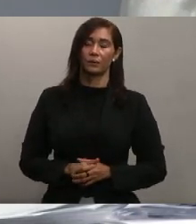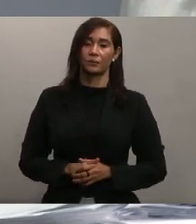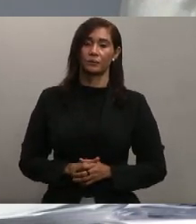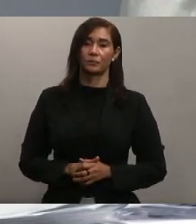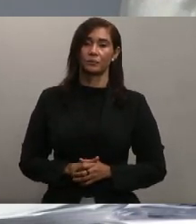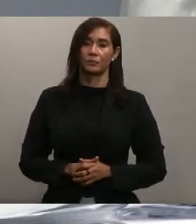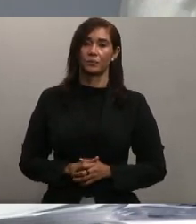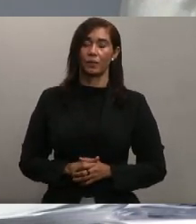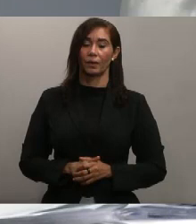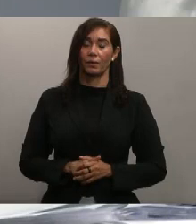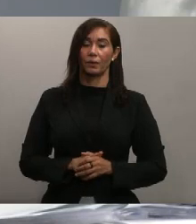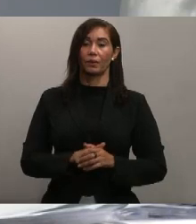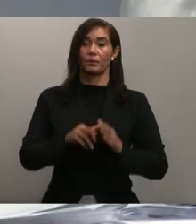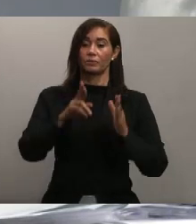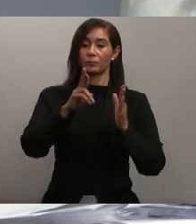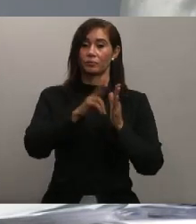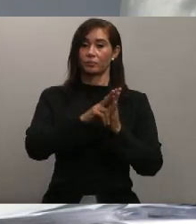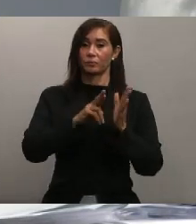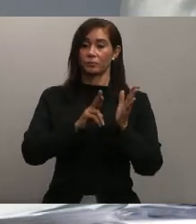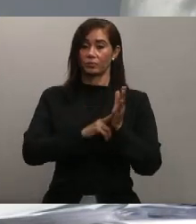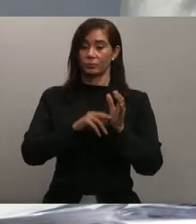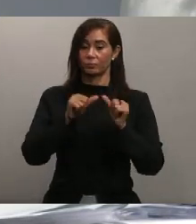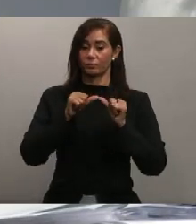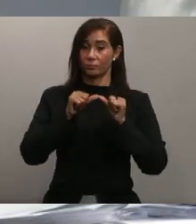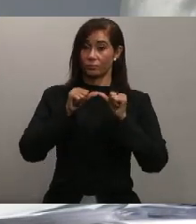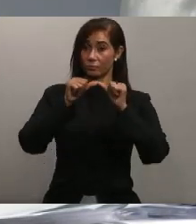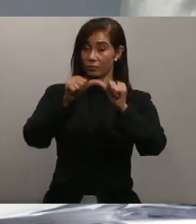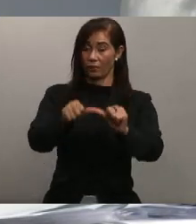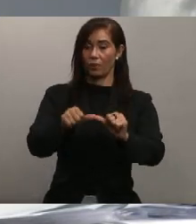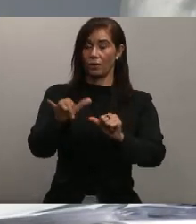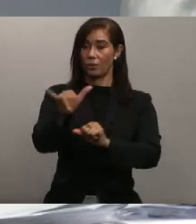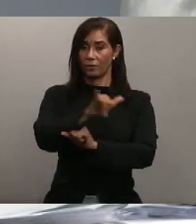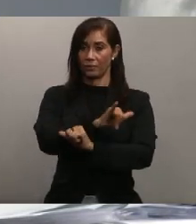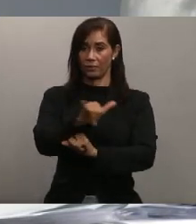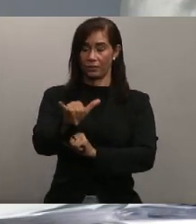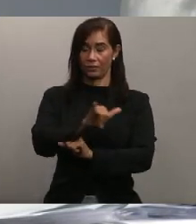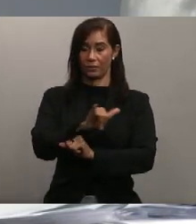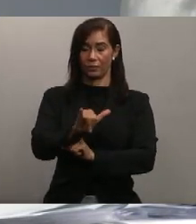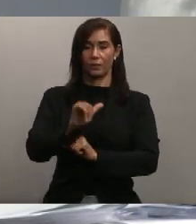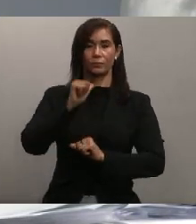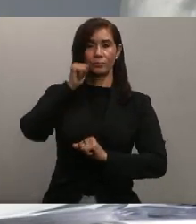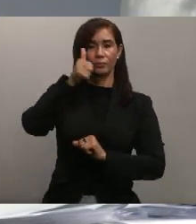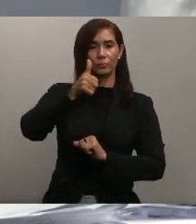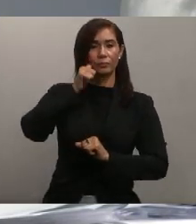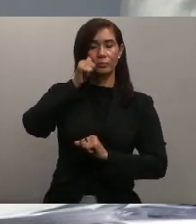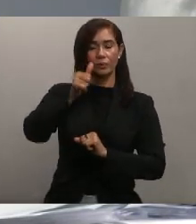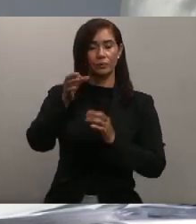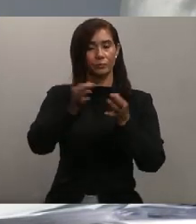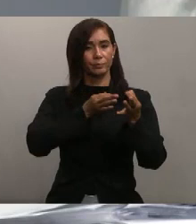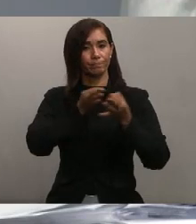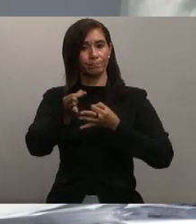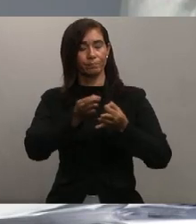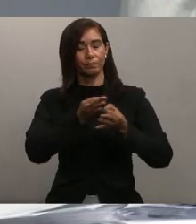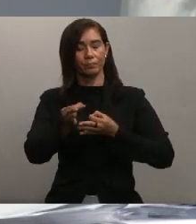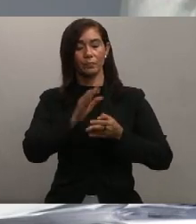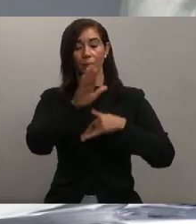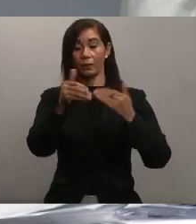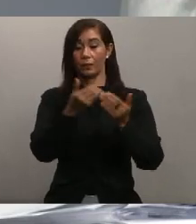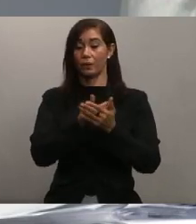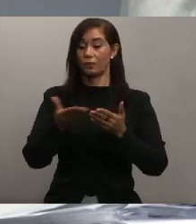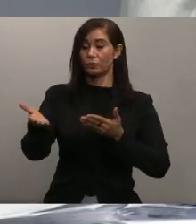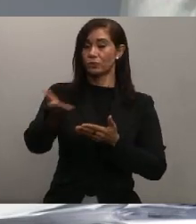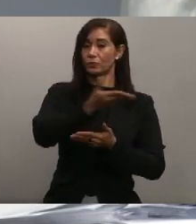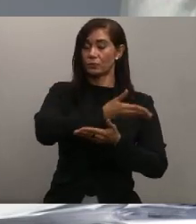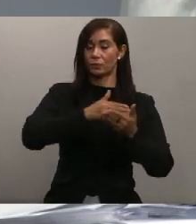Las recomendaciones continúan siendo la misma que diariamente estamos repitiendo a toda